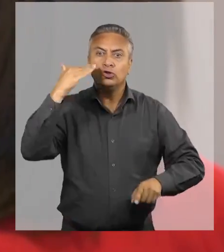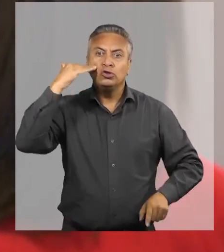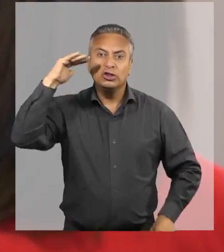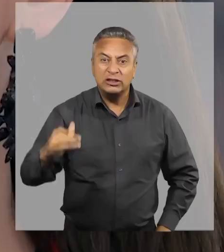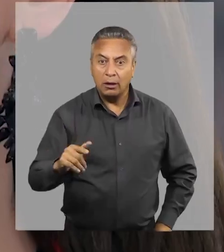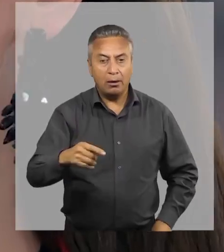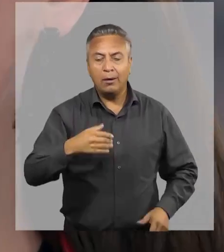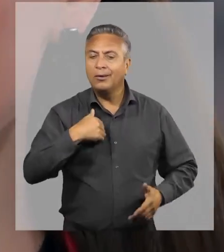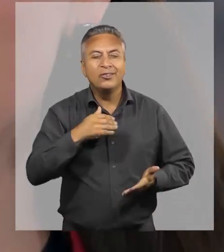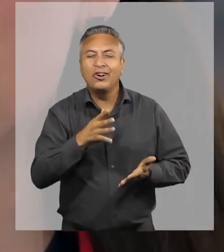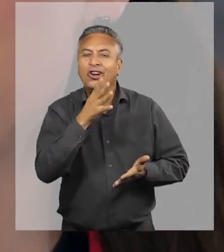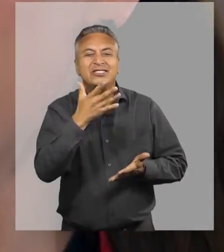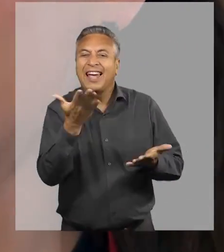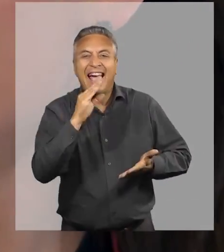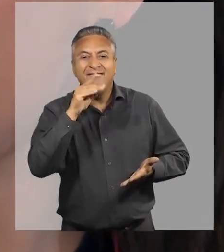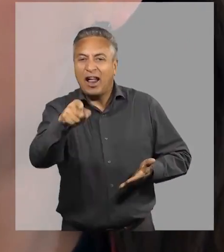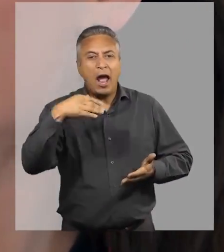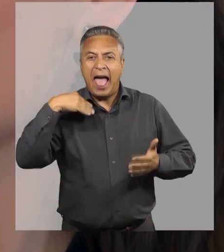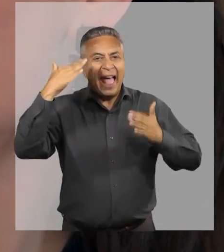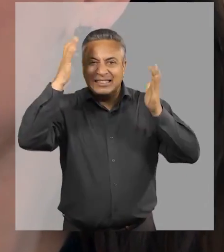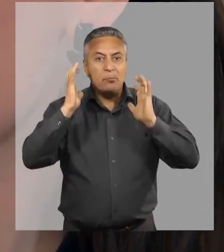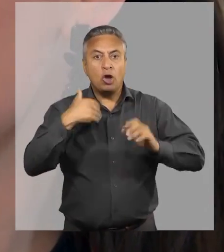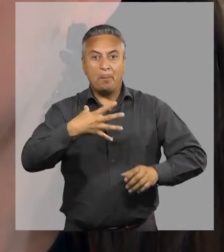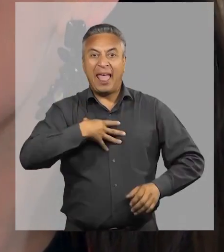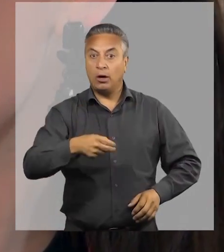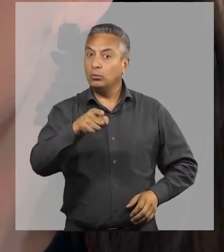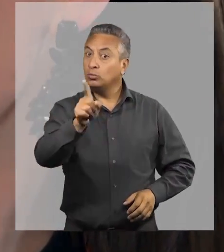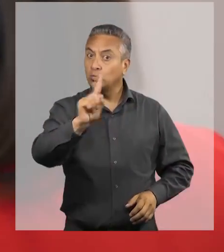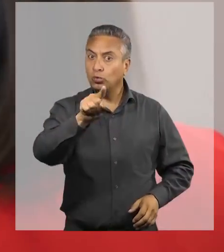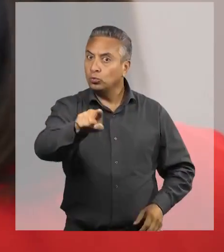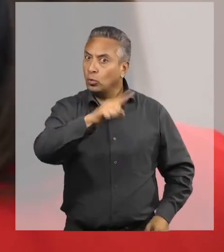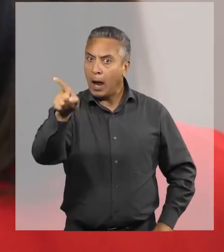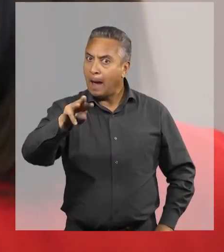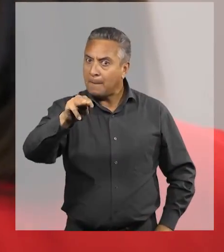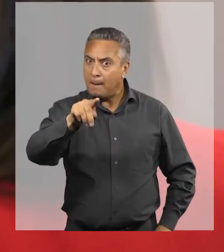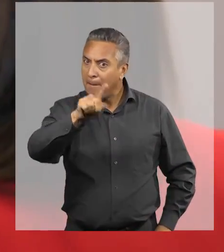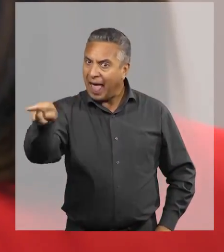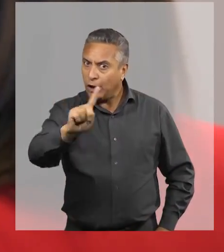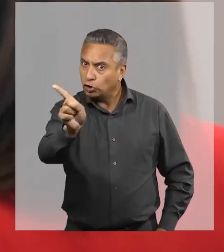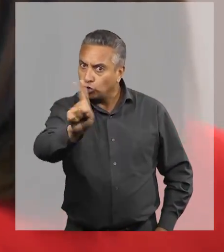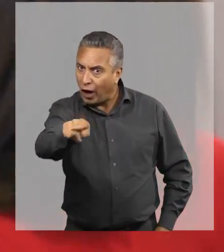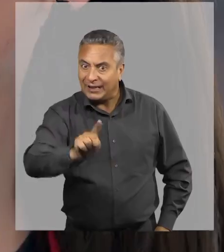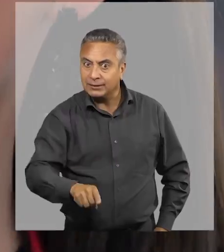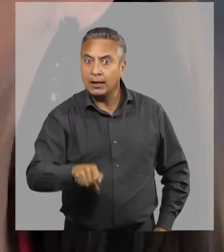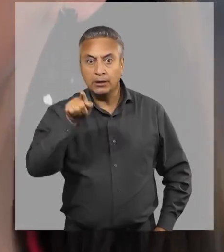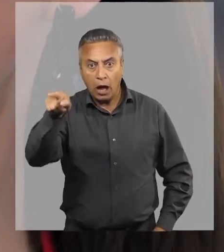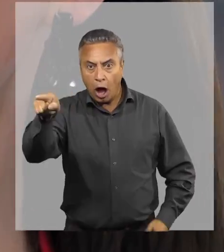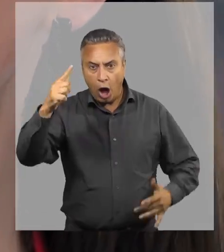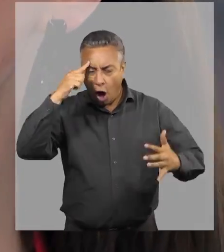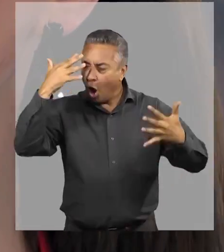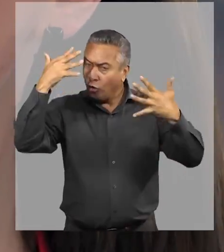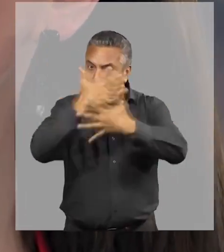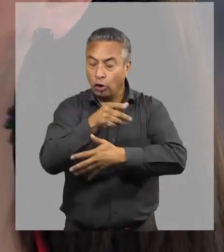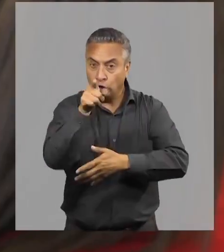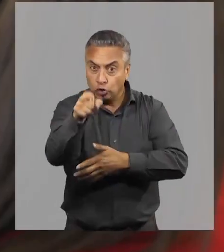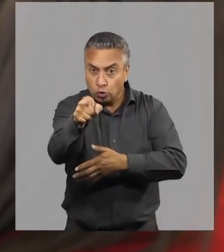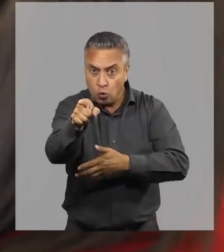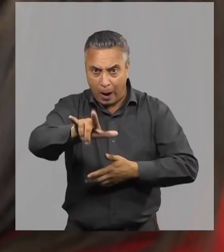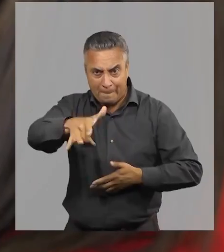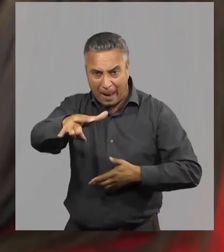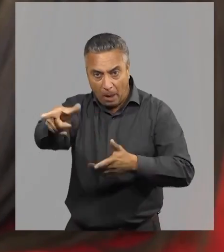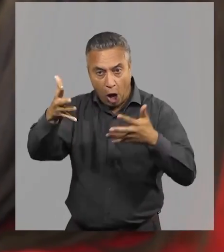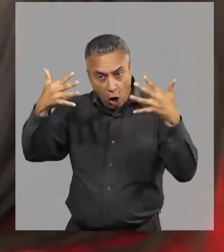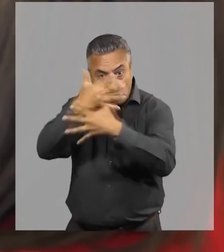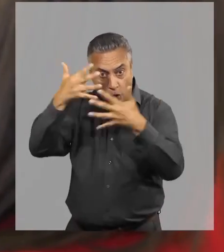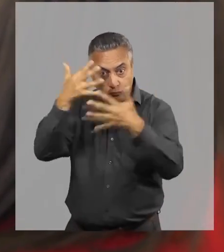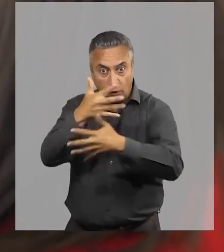un cabro chico. Es que no sé de qué estás hablando. Simón para mí es como un hijo. Bueno, tú no eres como una madre para él. Él está muy confundido.